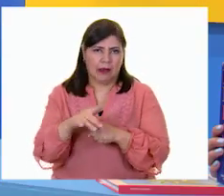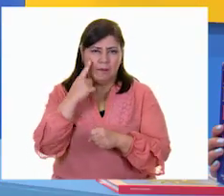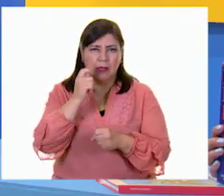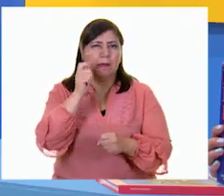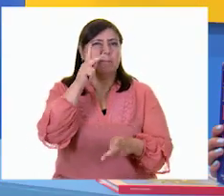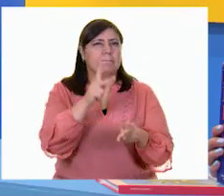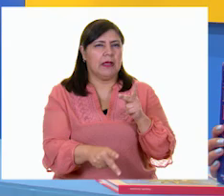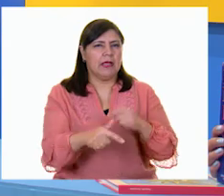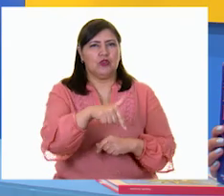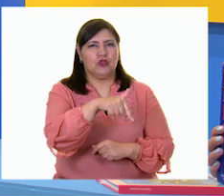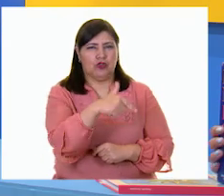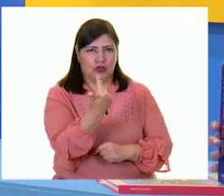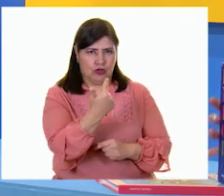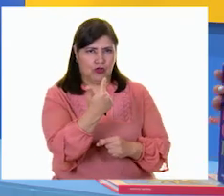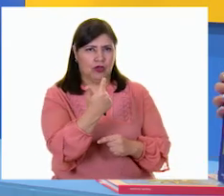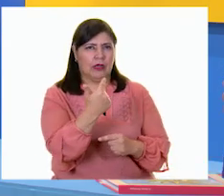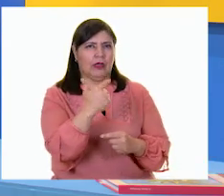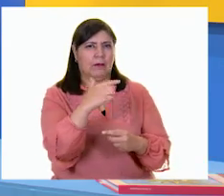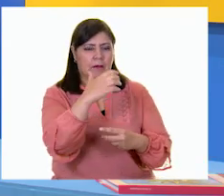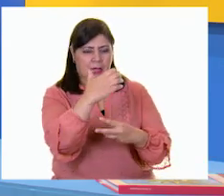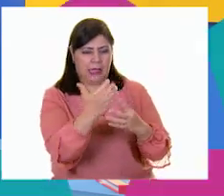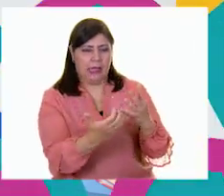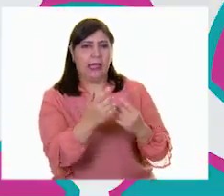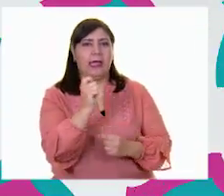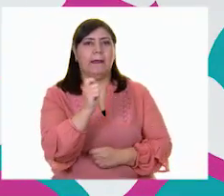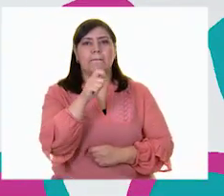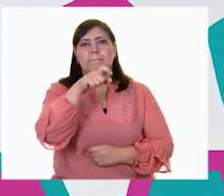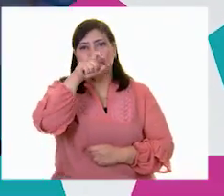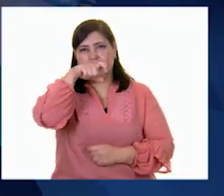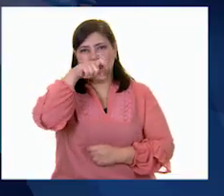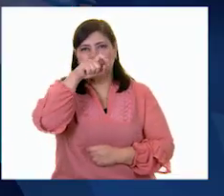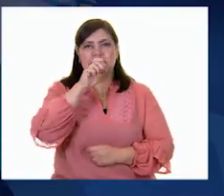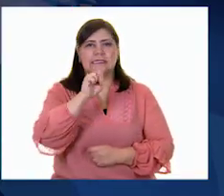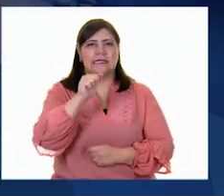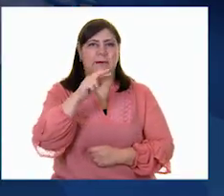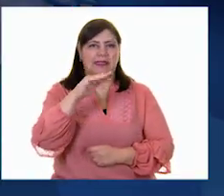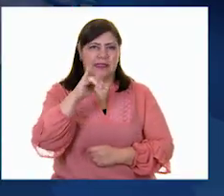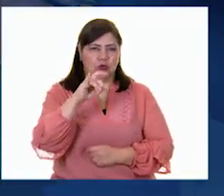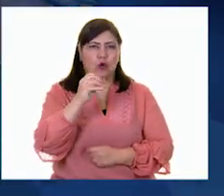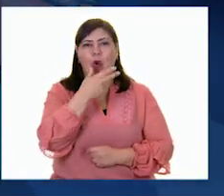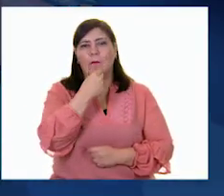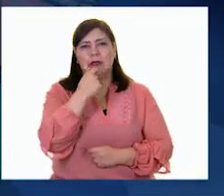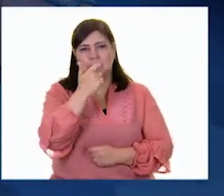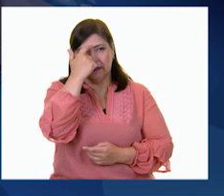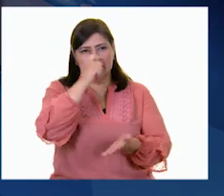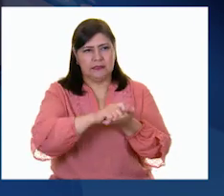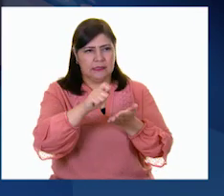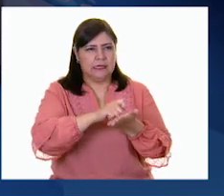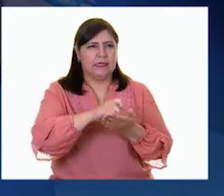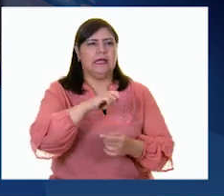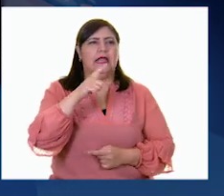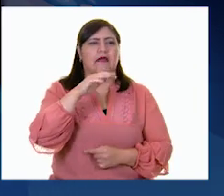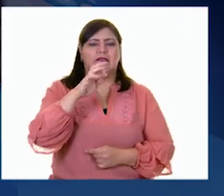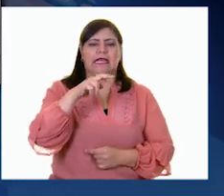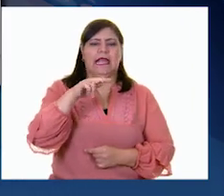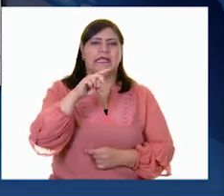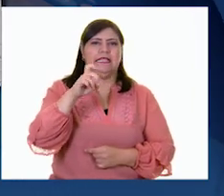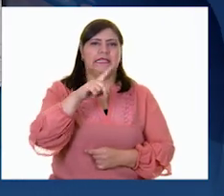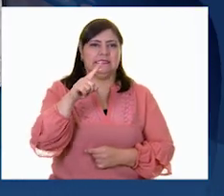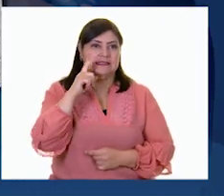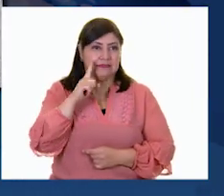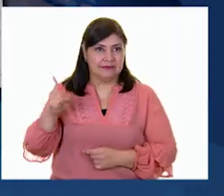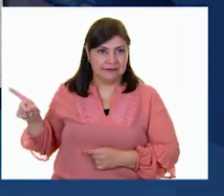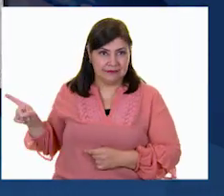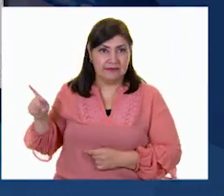capítulo 12 de la novela El Periquillo Sarmiento, escrita por José Joaquín Fernández de Lizardi, y vale la